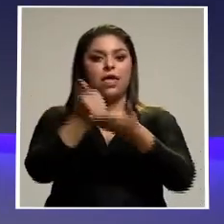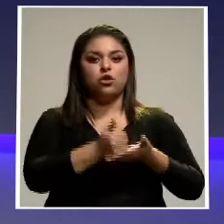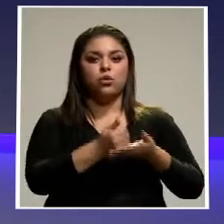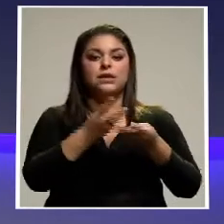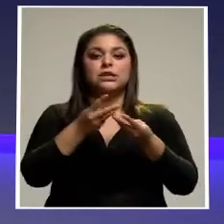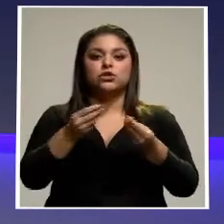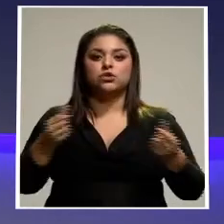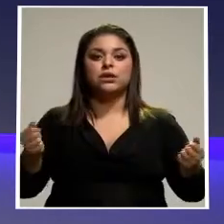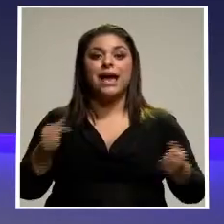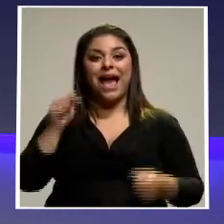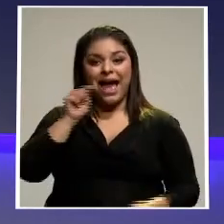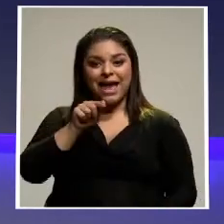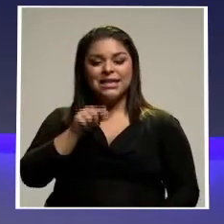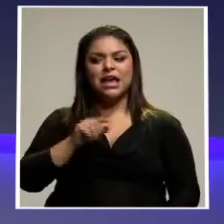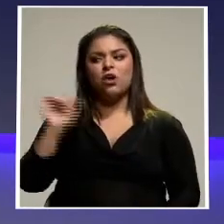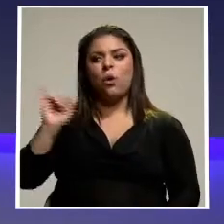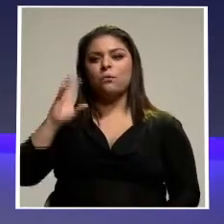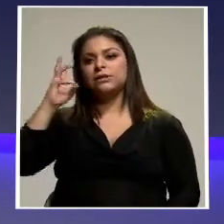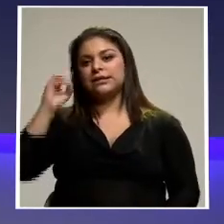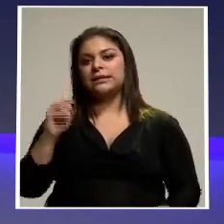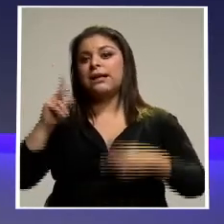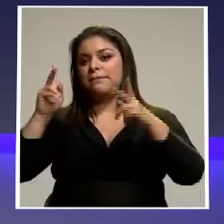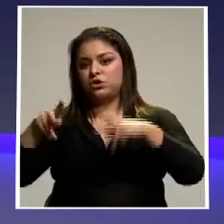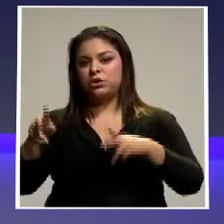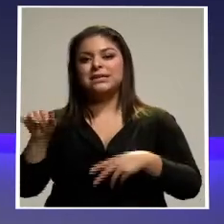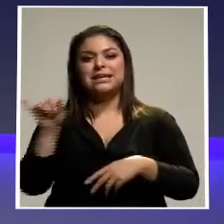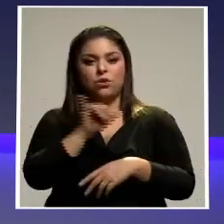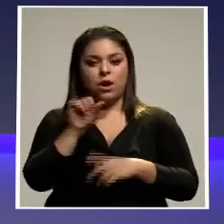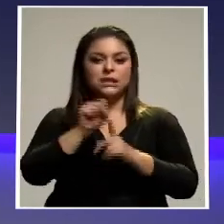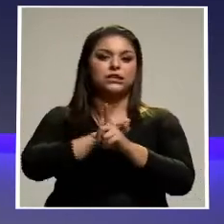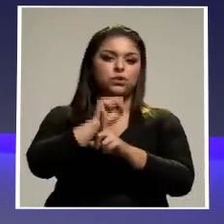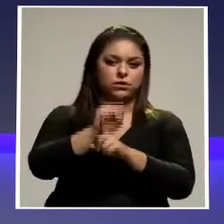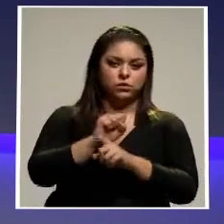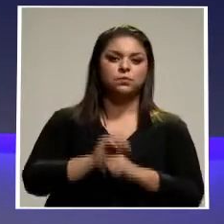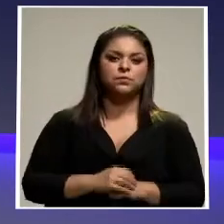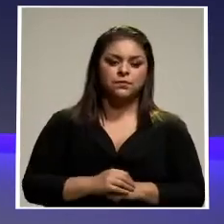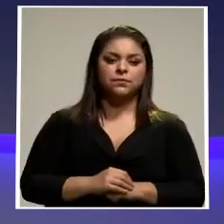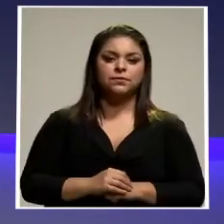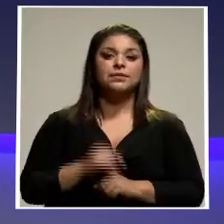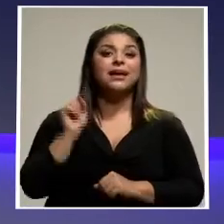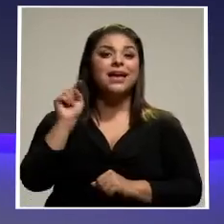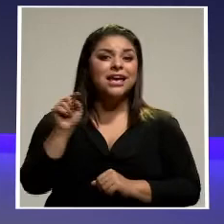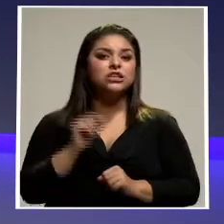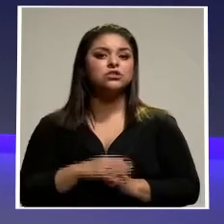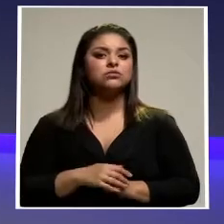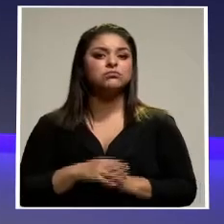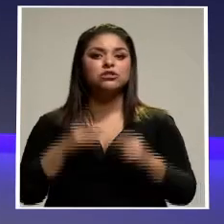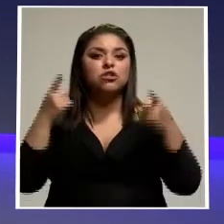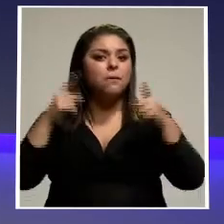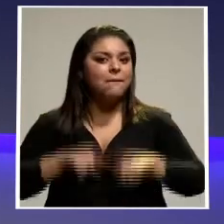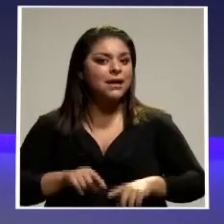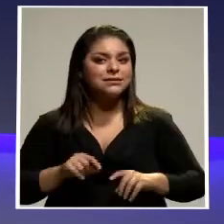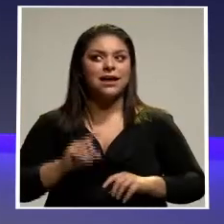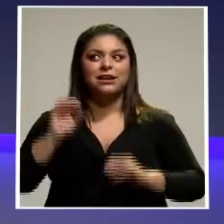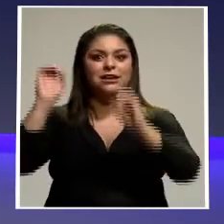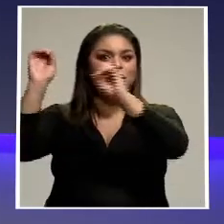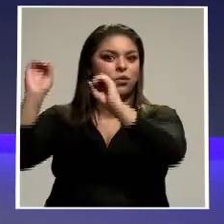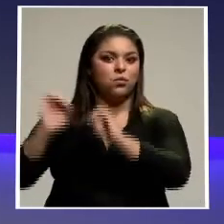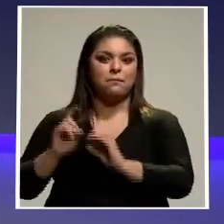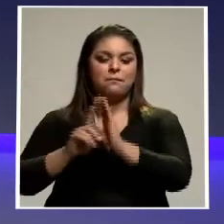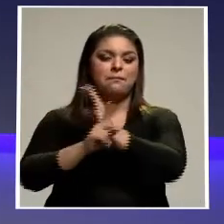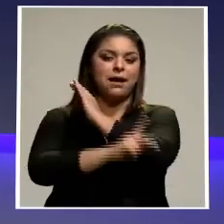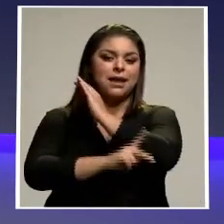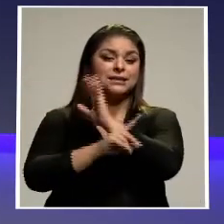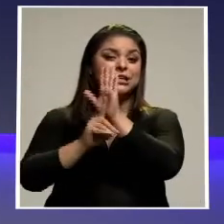60 personas que están en esa situación. Eso no pasa ni siquiera en los países desarrollados, pero volviendo